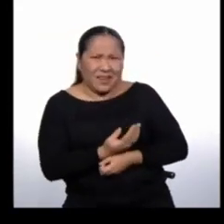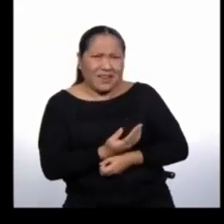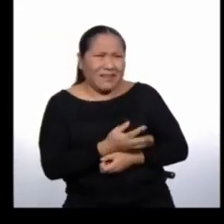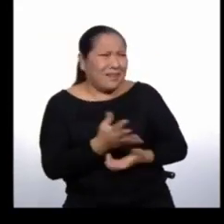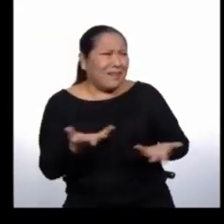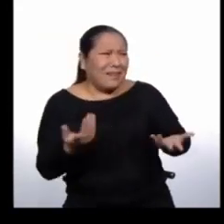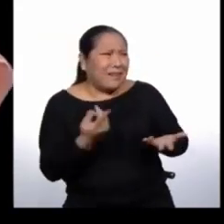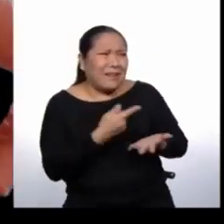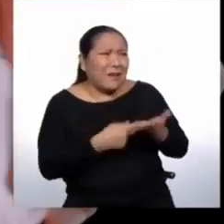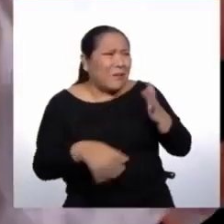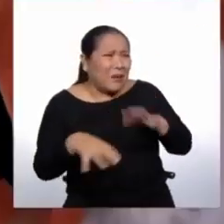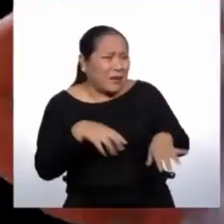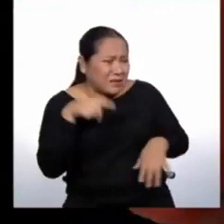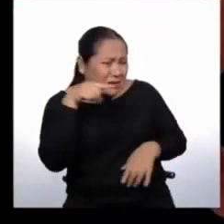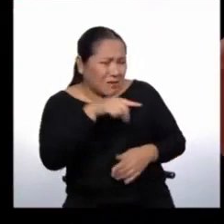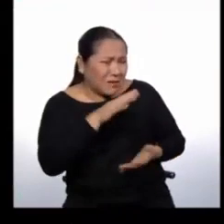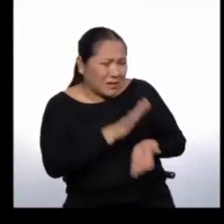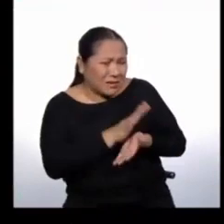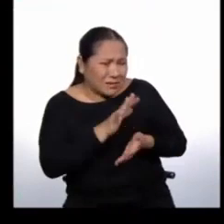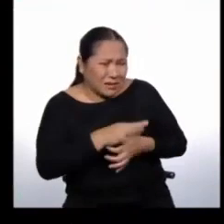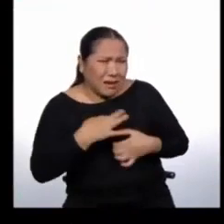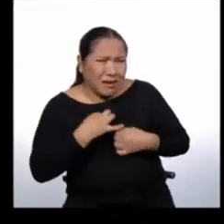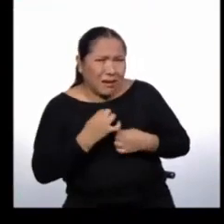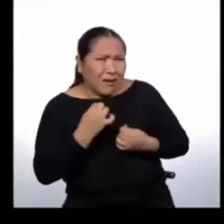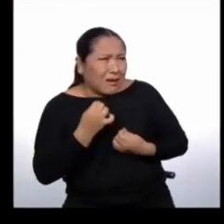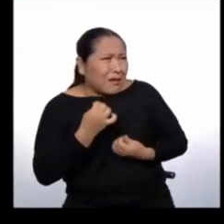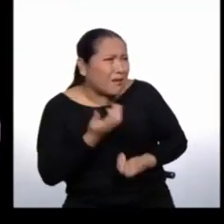esa prenda?